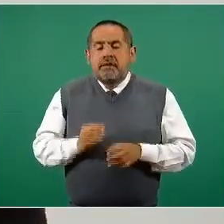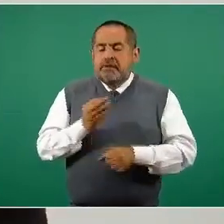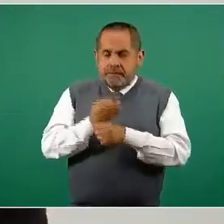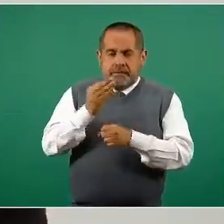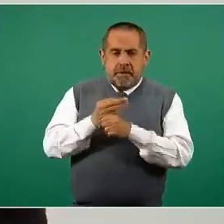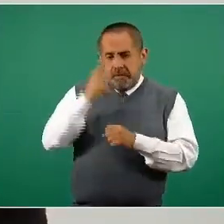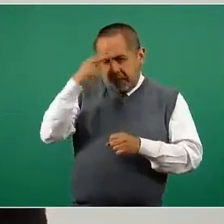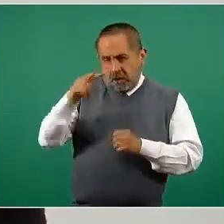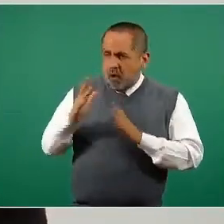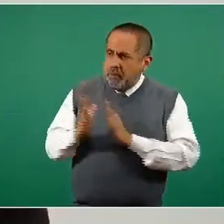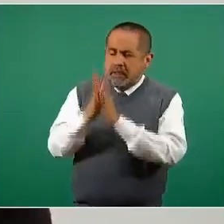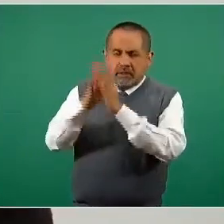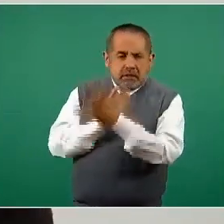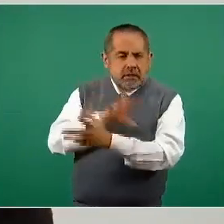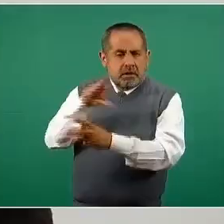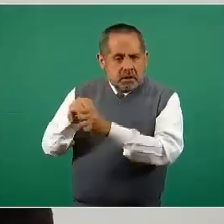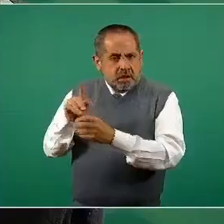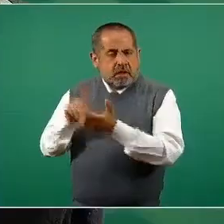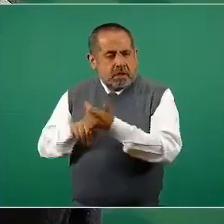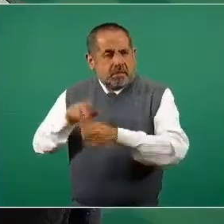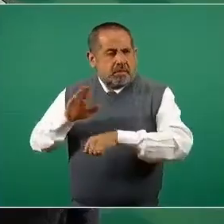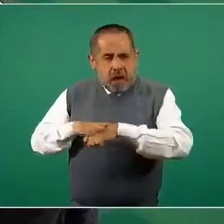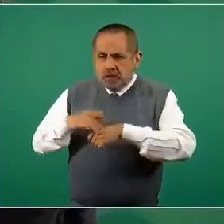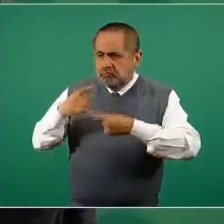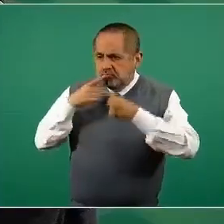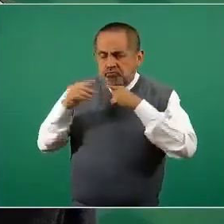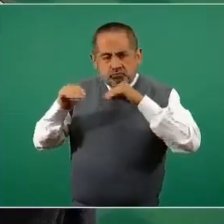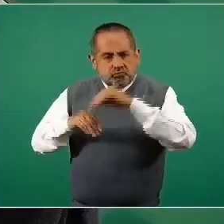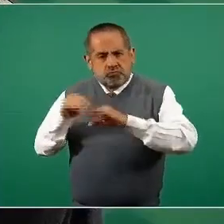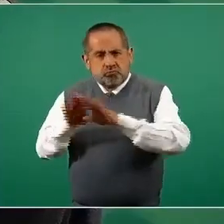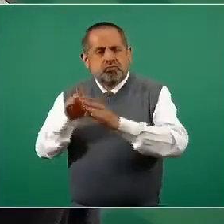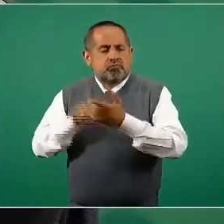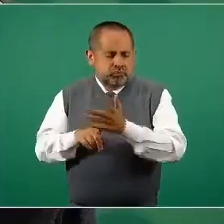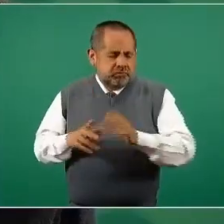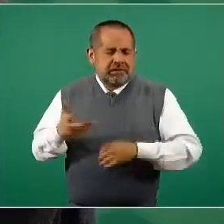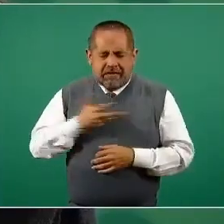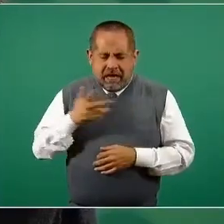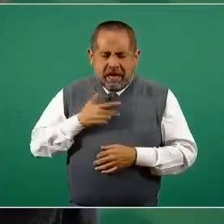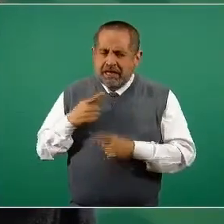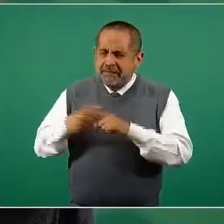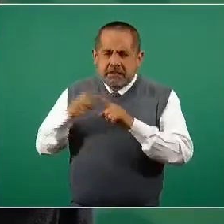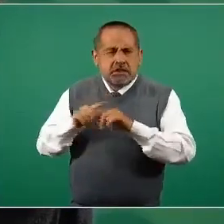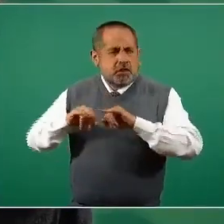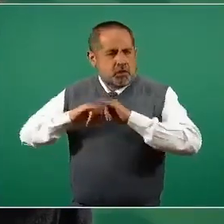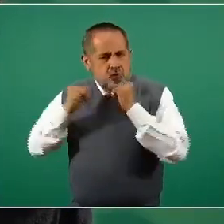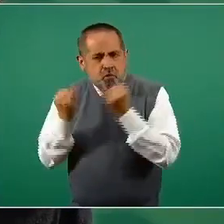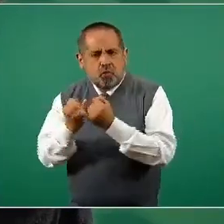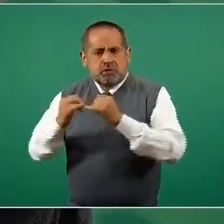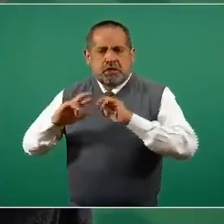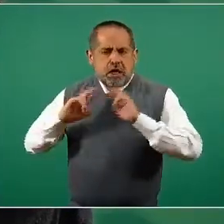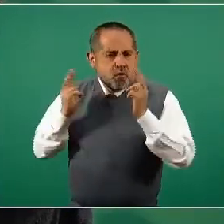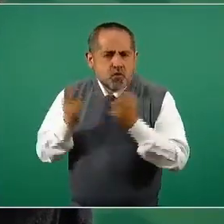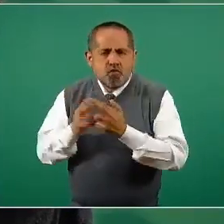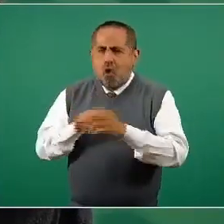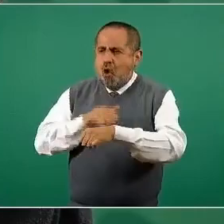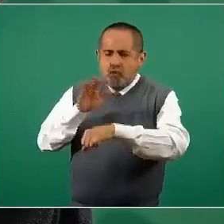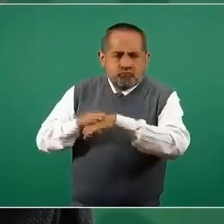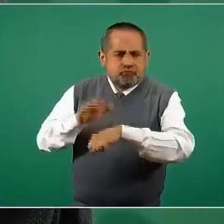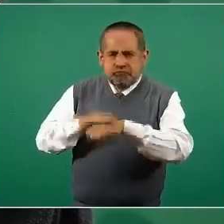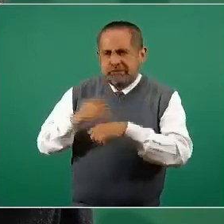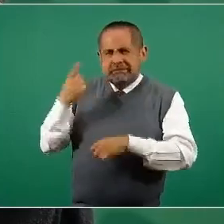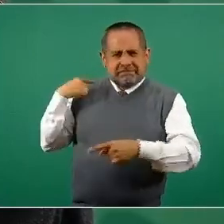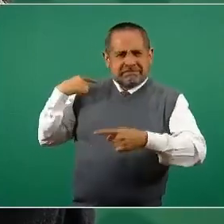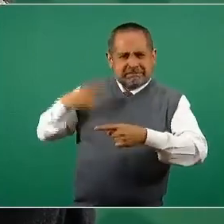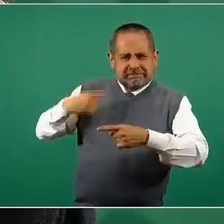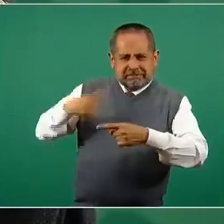activamente participando y también colocando los posicionamientos. Hay toda una serie de reuniones que se llevan a cabo en las últimas semanas